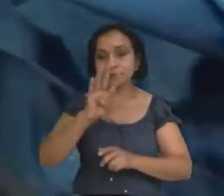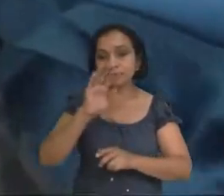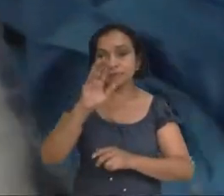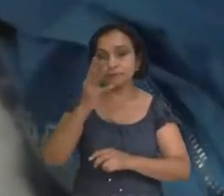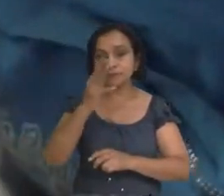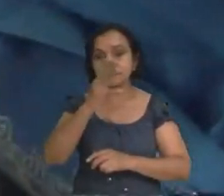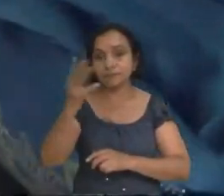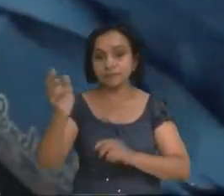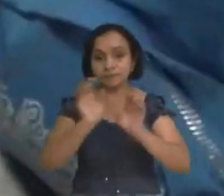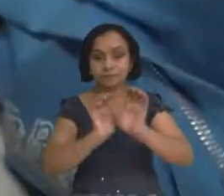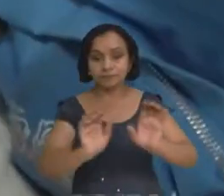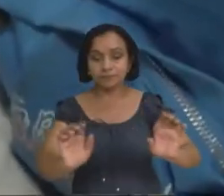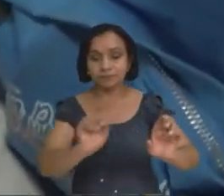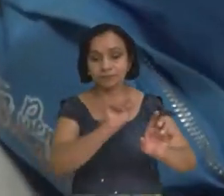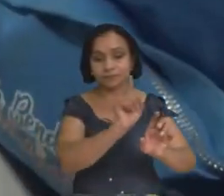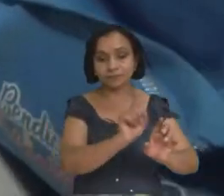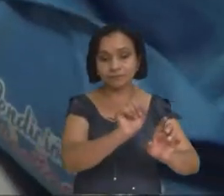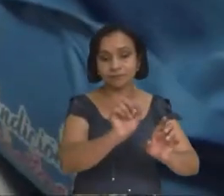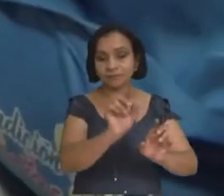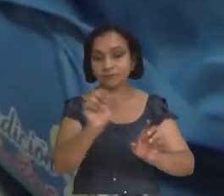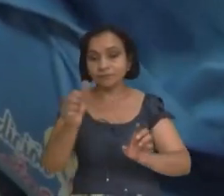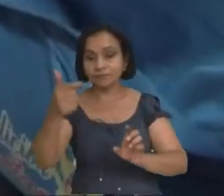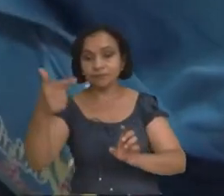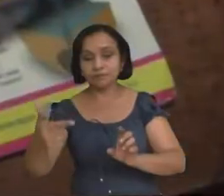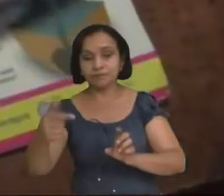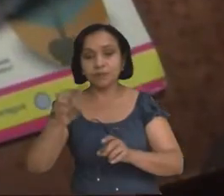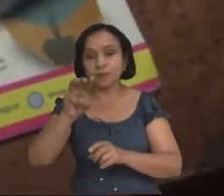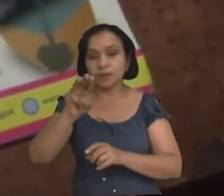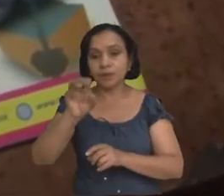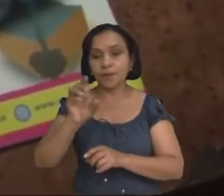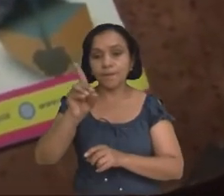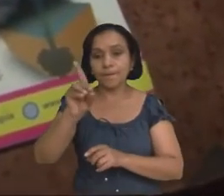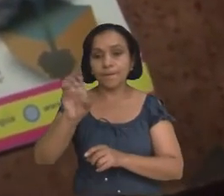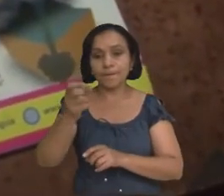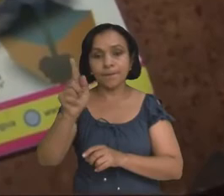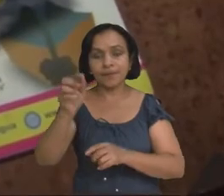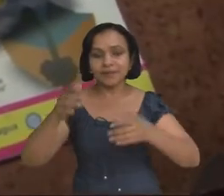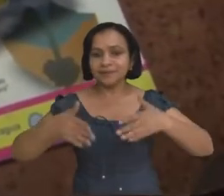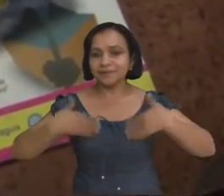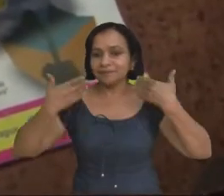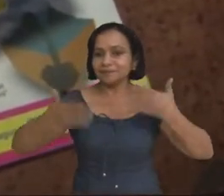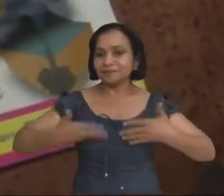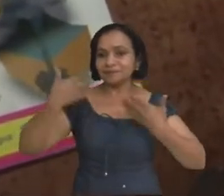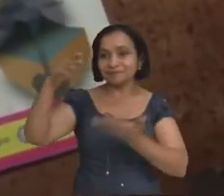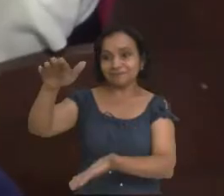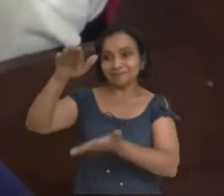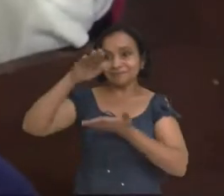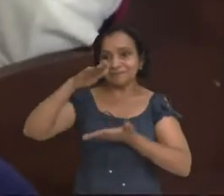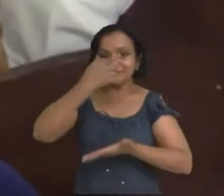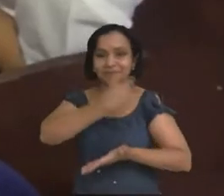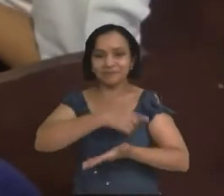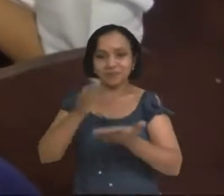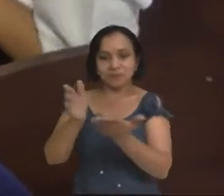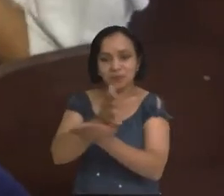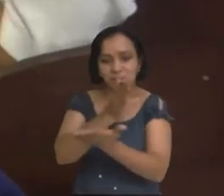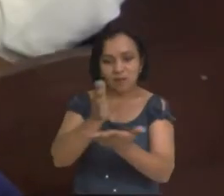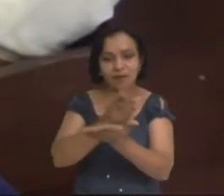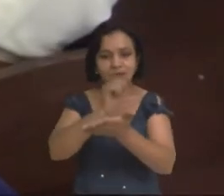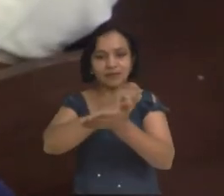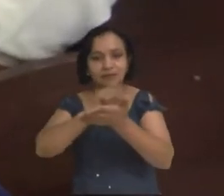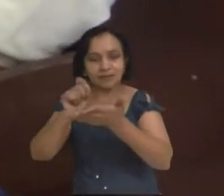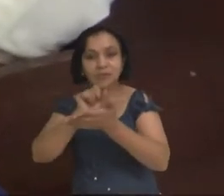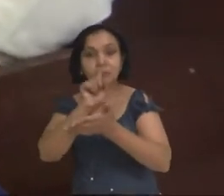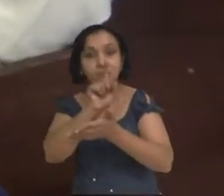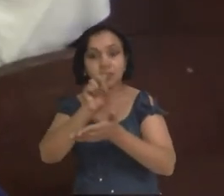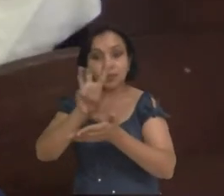499 niños de primaria del Colegio Público Modesto Armijo recibieron con alegría paquetes escolares que por 13 años